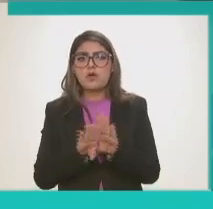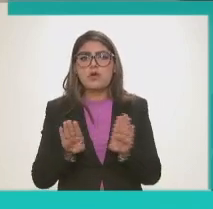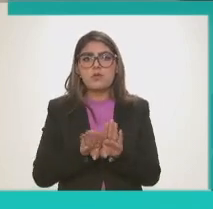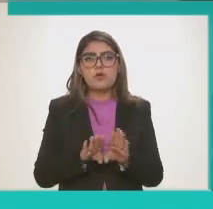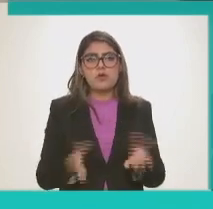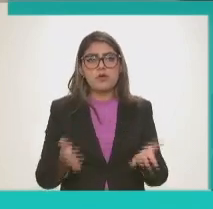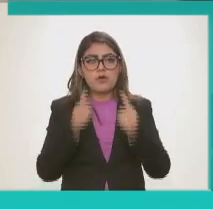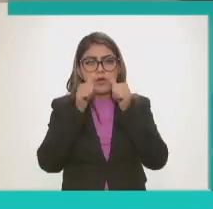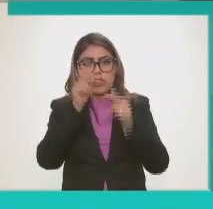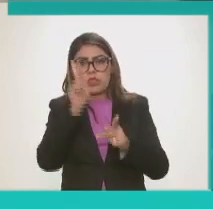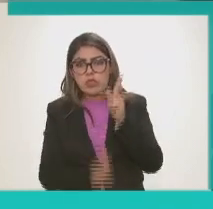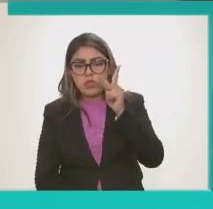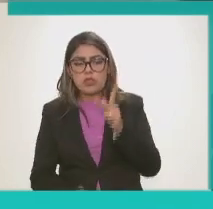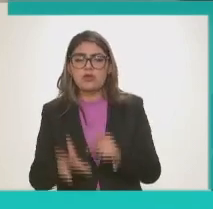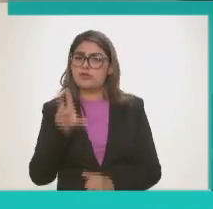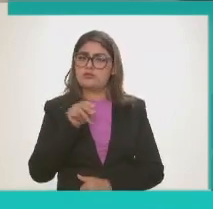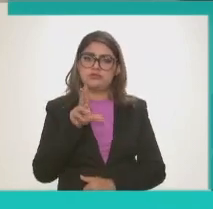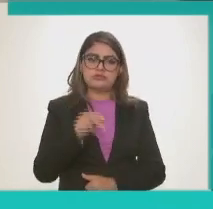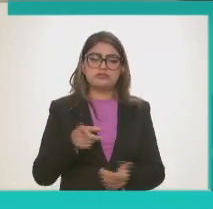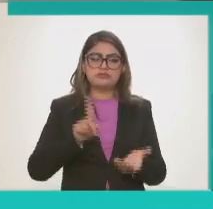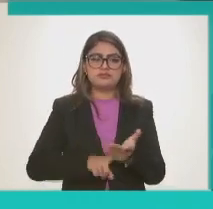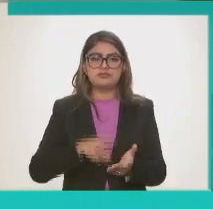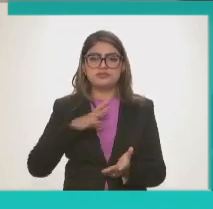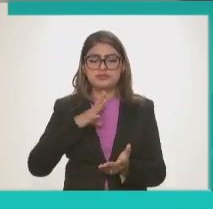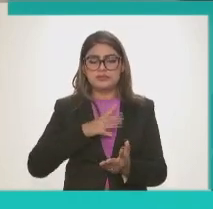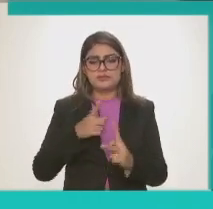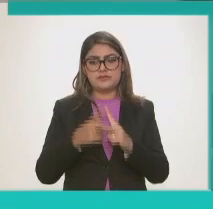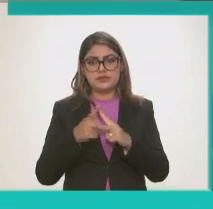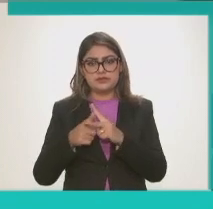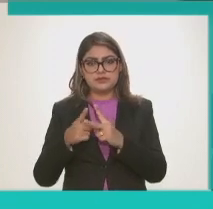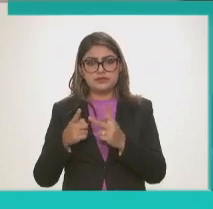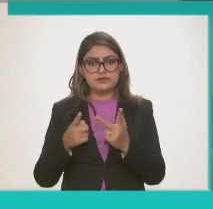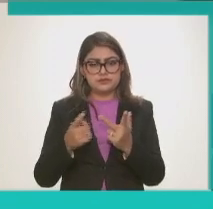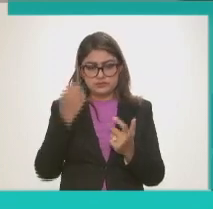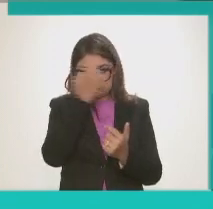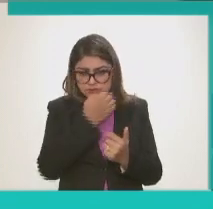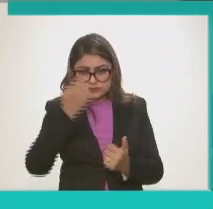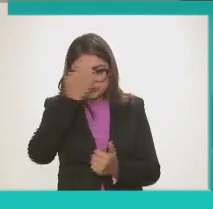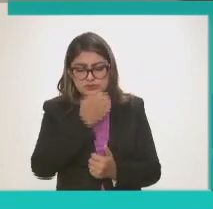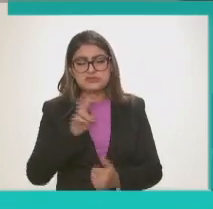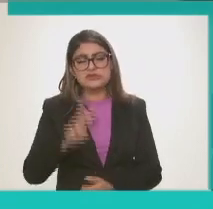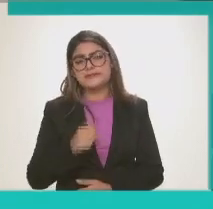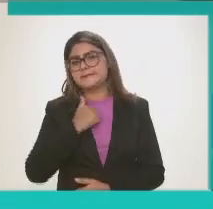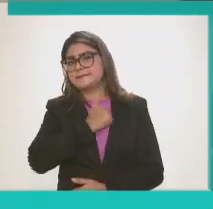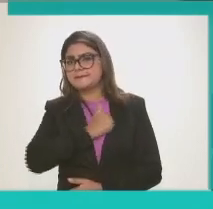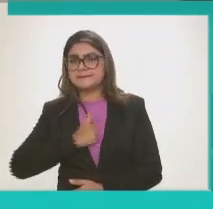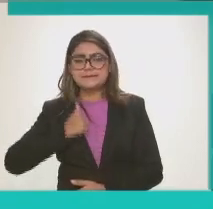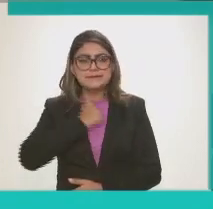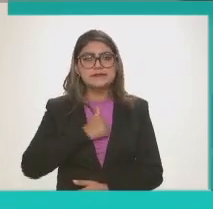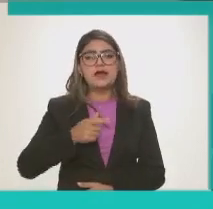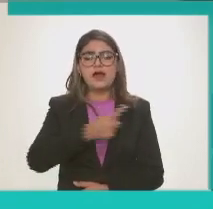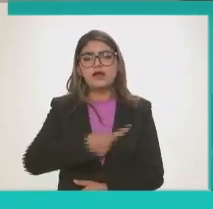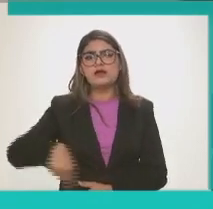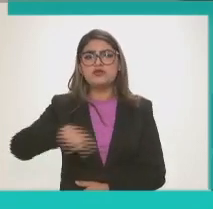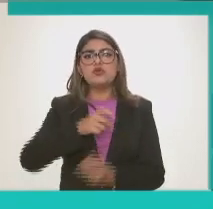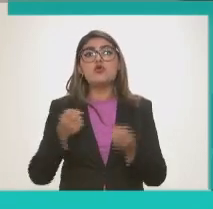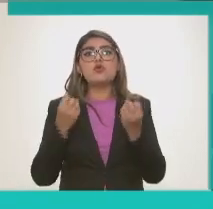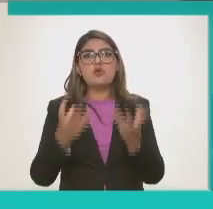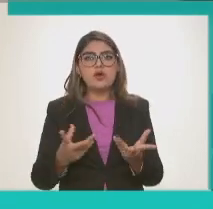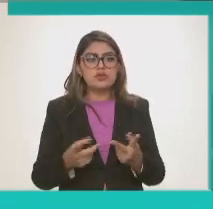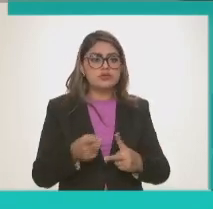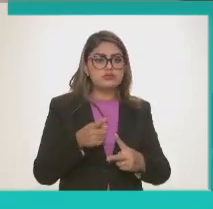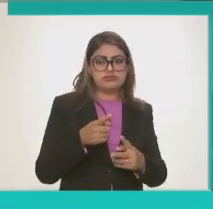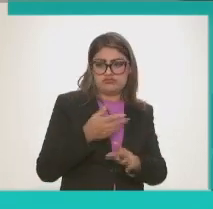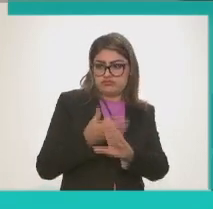en una en una contabilidad lastimosa triste Eh cuántos ataques